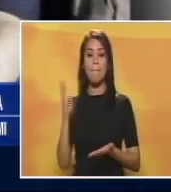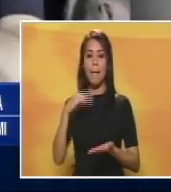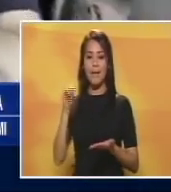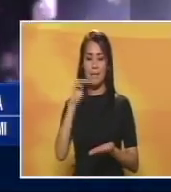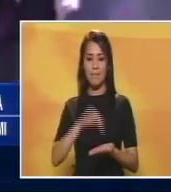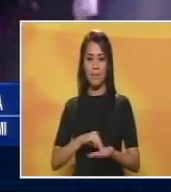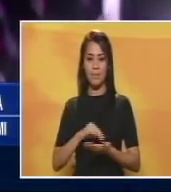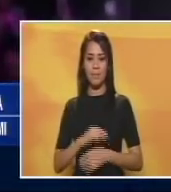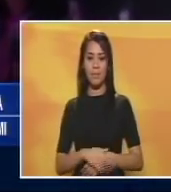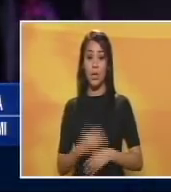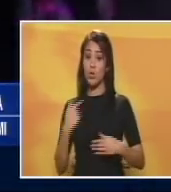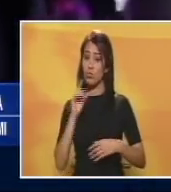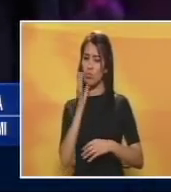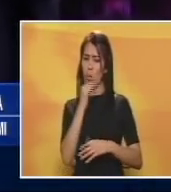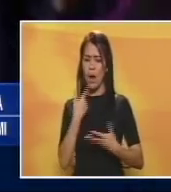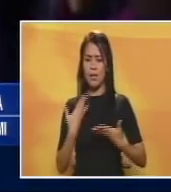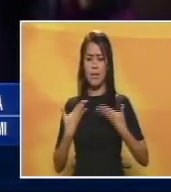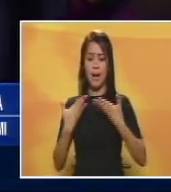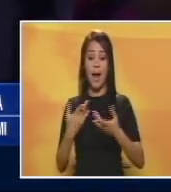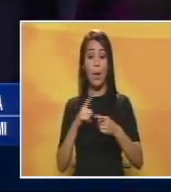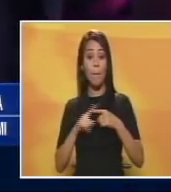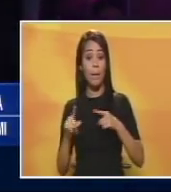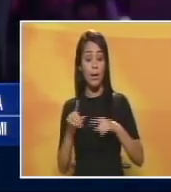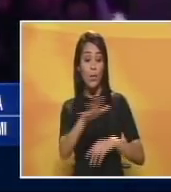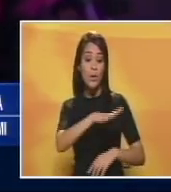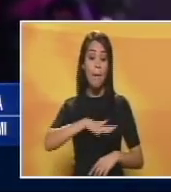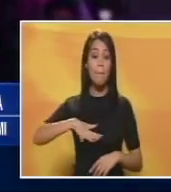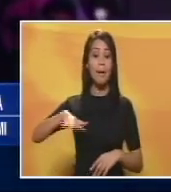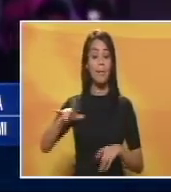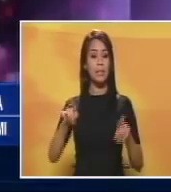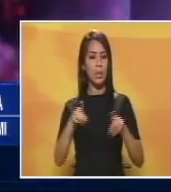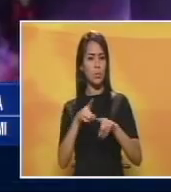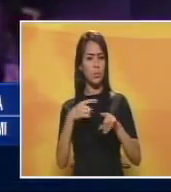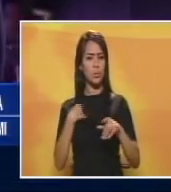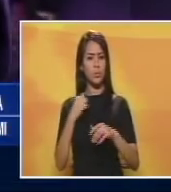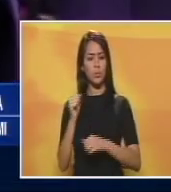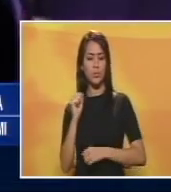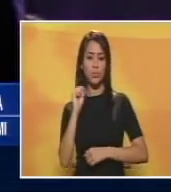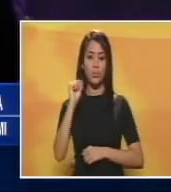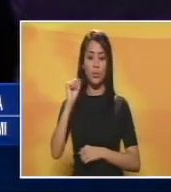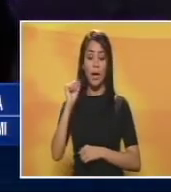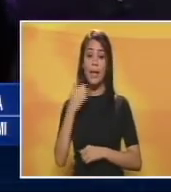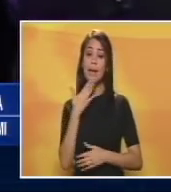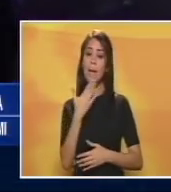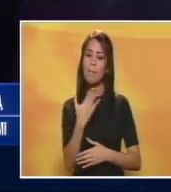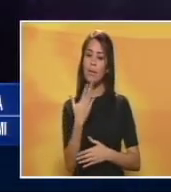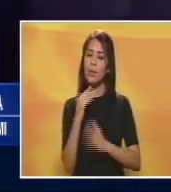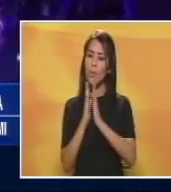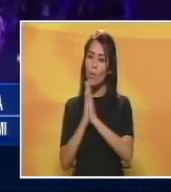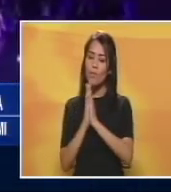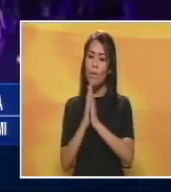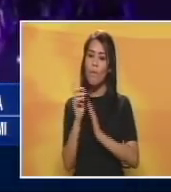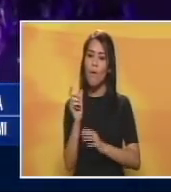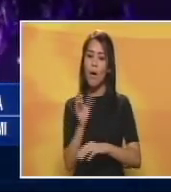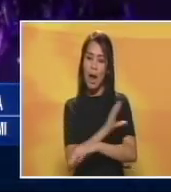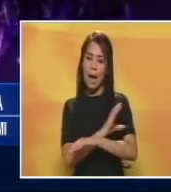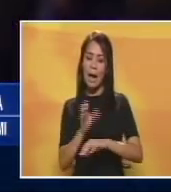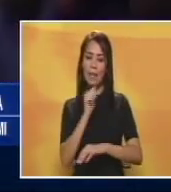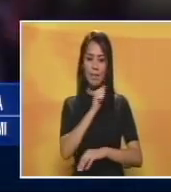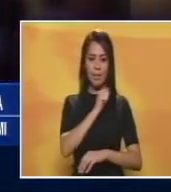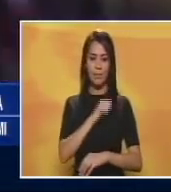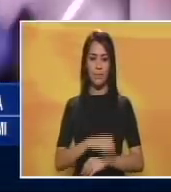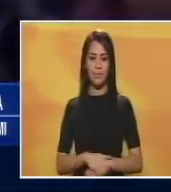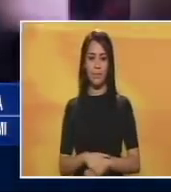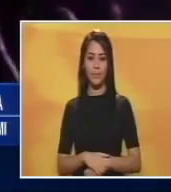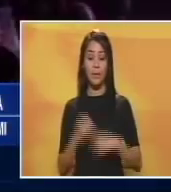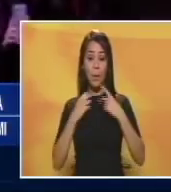que no tenía un regalo para ella, pero aprovechó que en una plaza había una orquesta tocando salsa y les pidió que les permitieran cantarle algo. Tras la